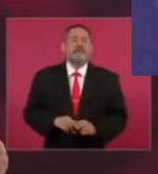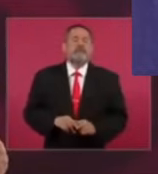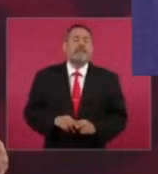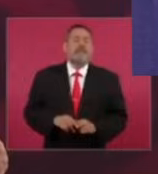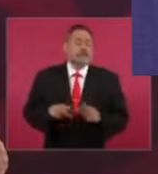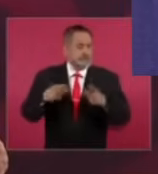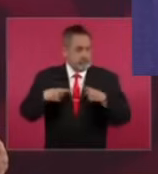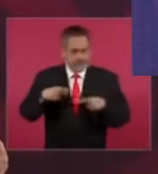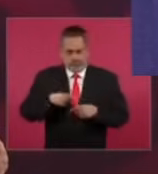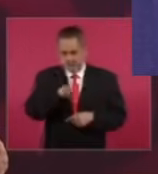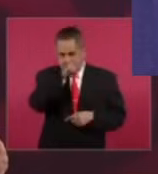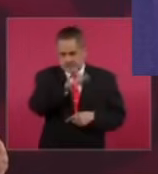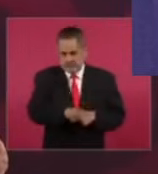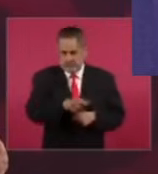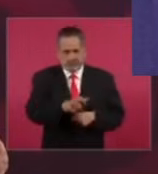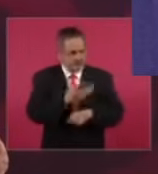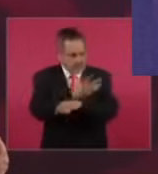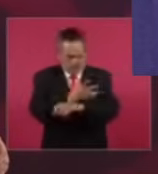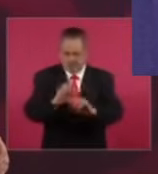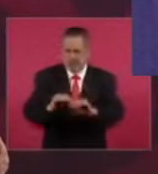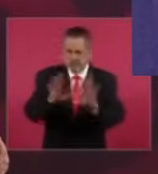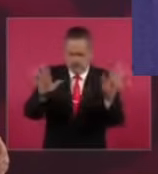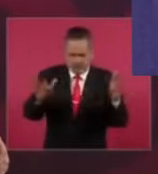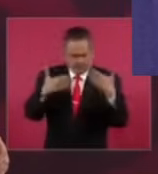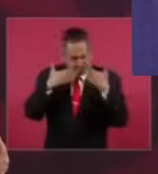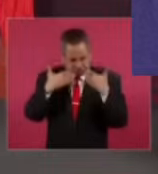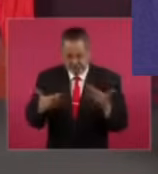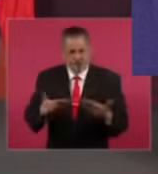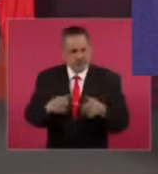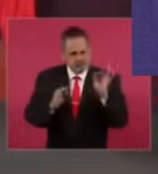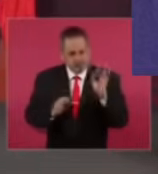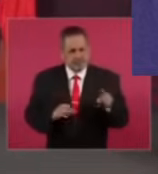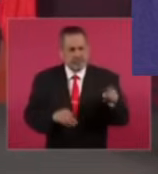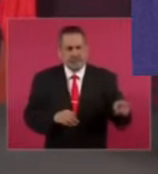es un agente transparente,